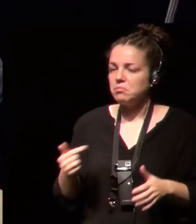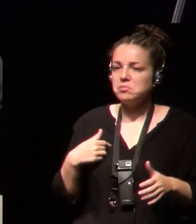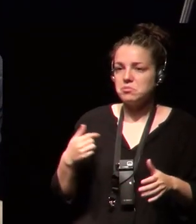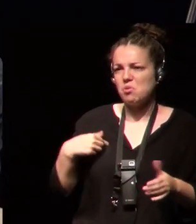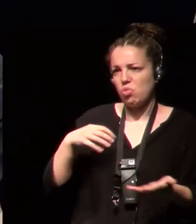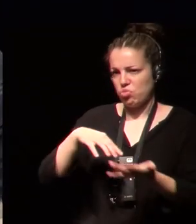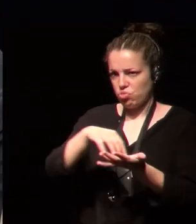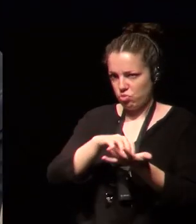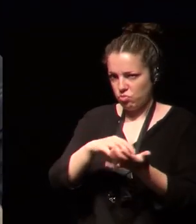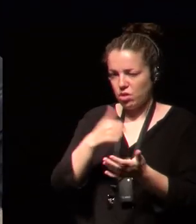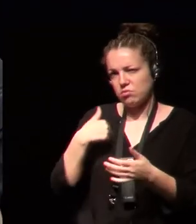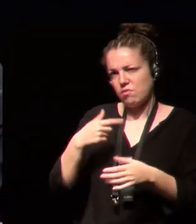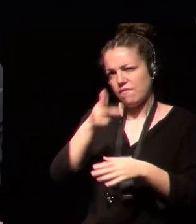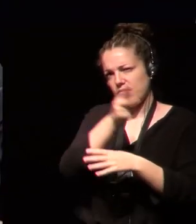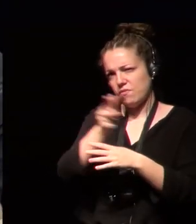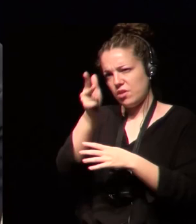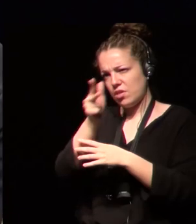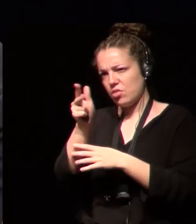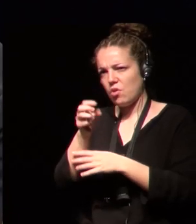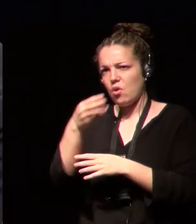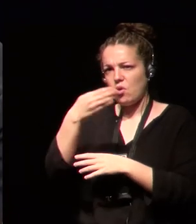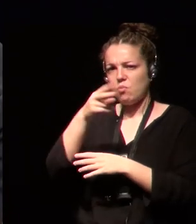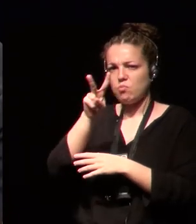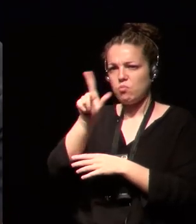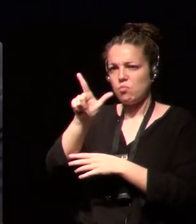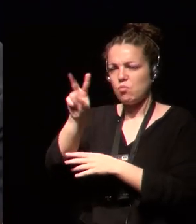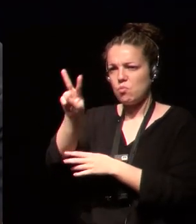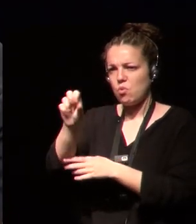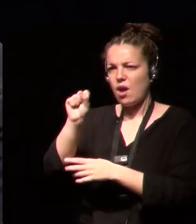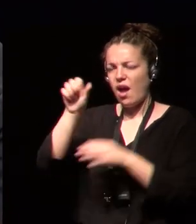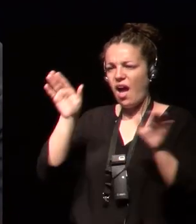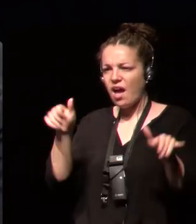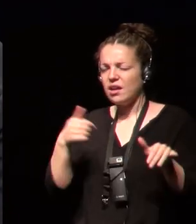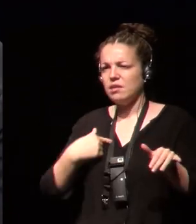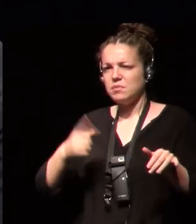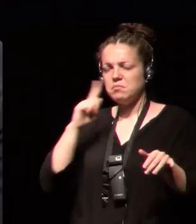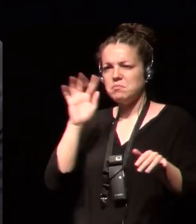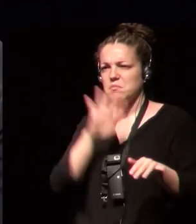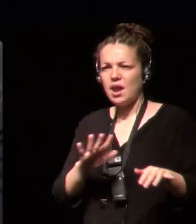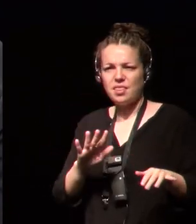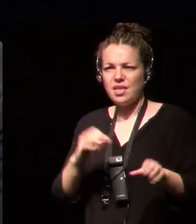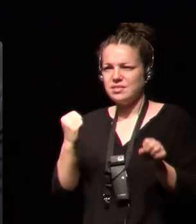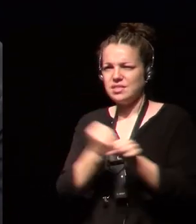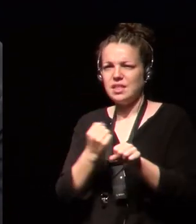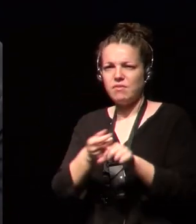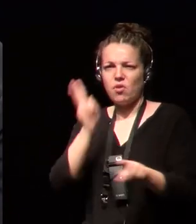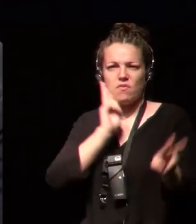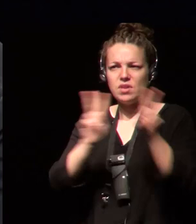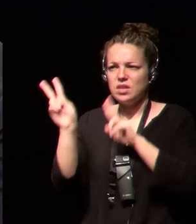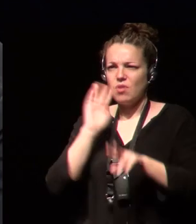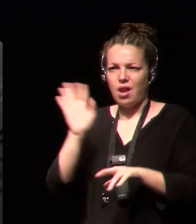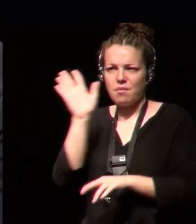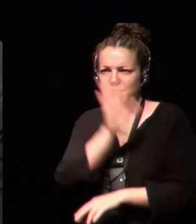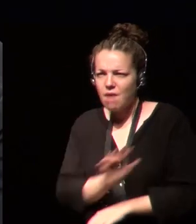Blue Angel, Blue Angel, porque me parece magnífico todo el trabajo audiovisual que hay ahí detrás, escénico